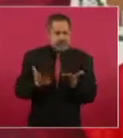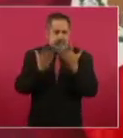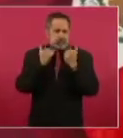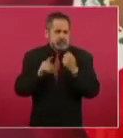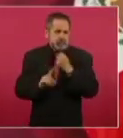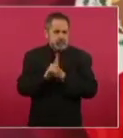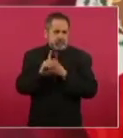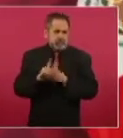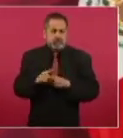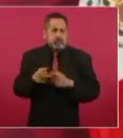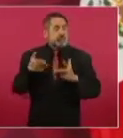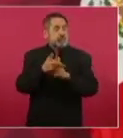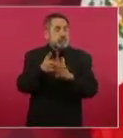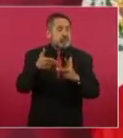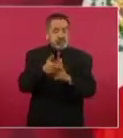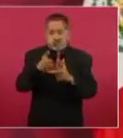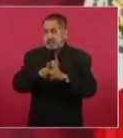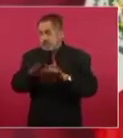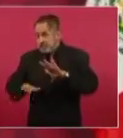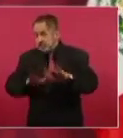problema